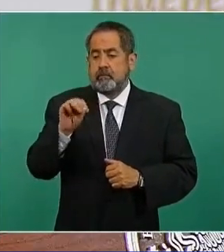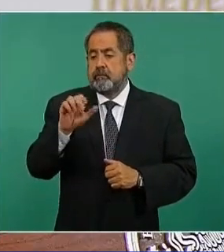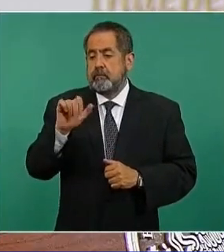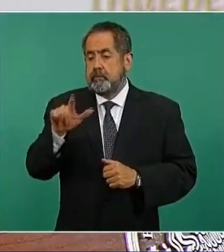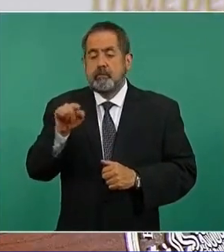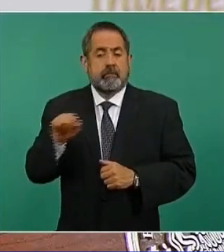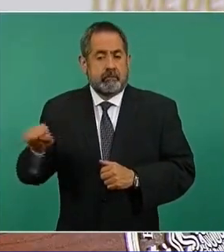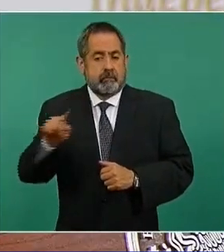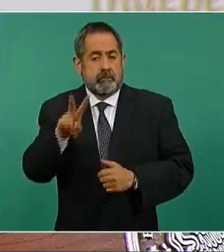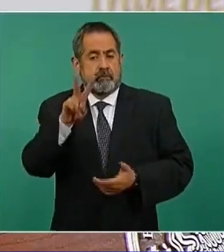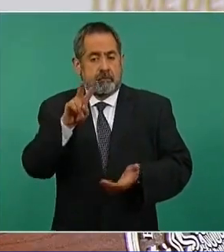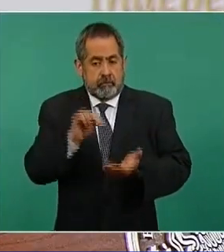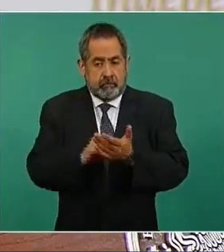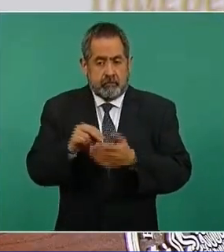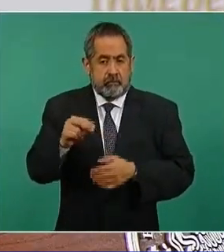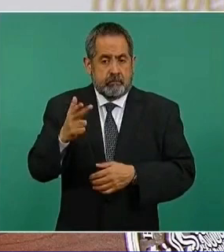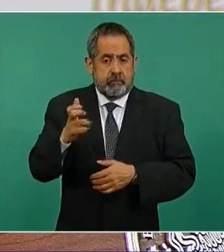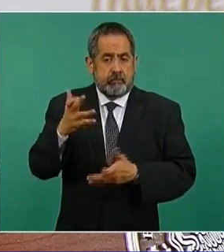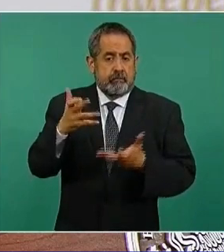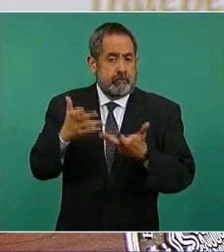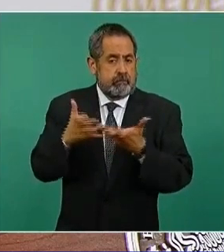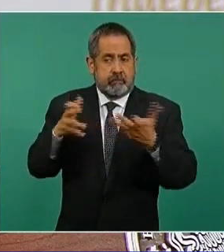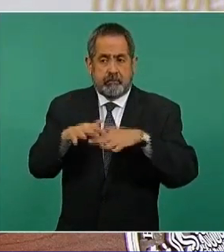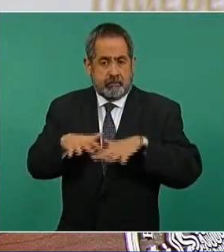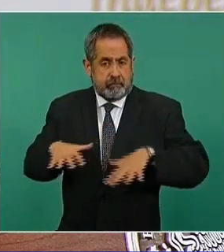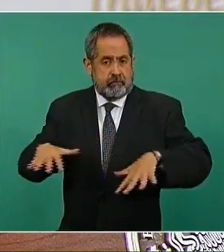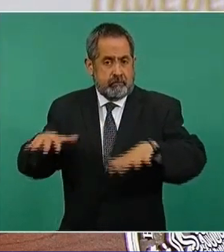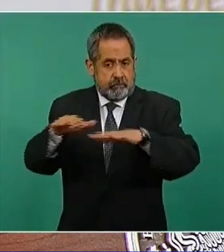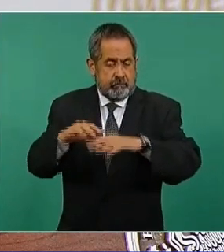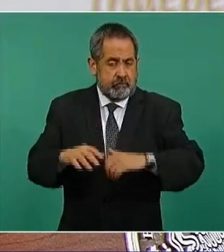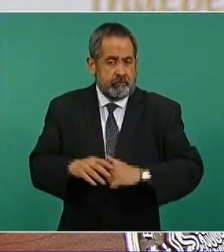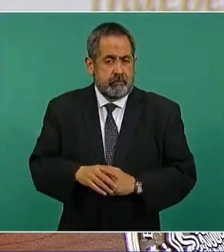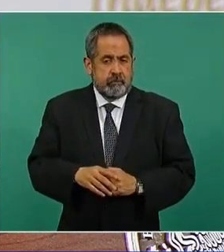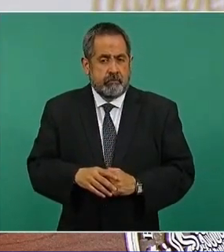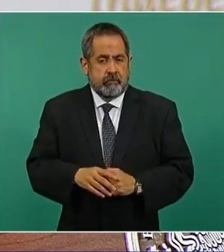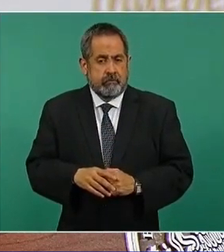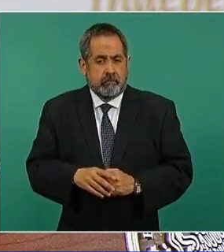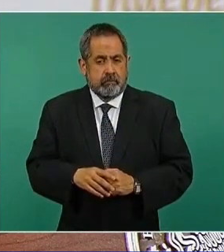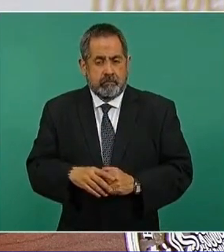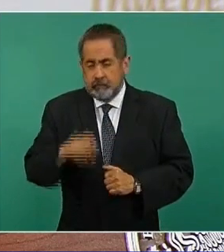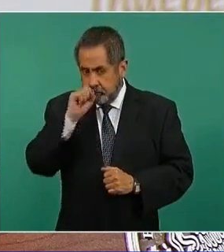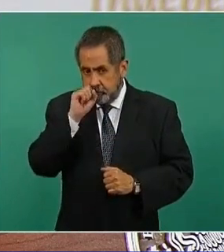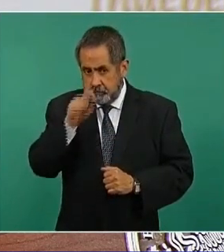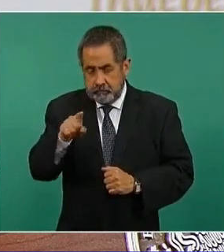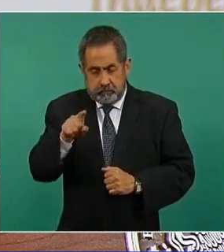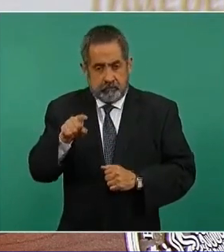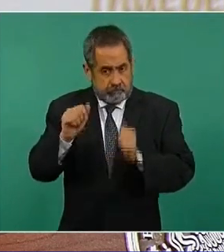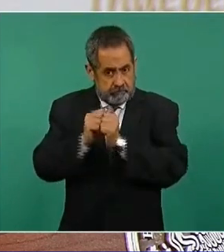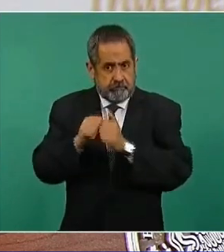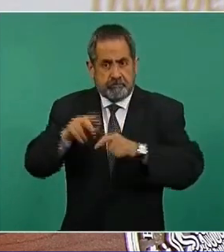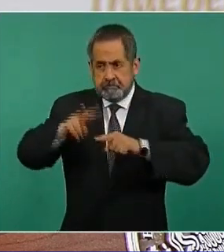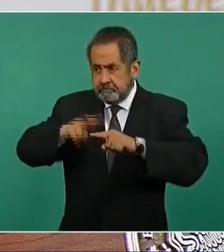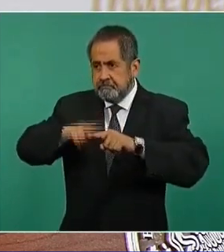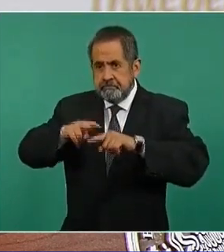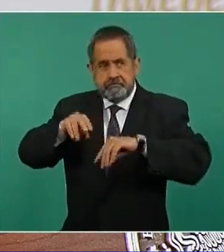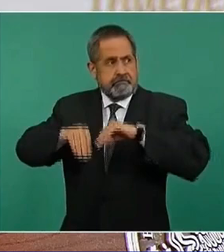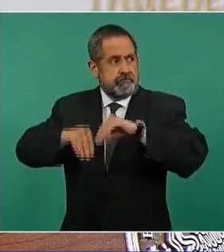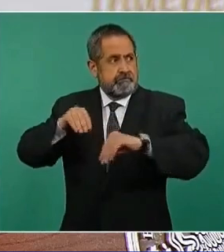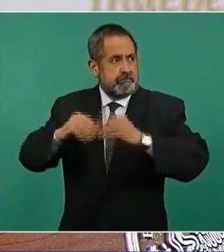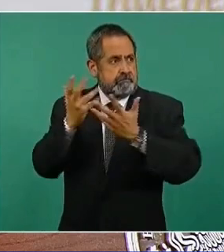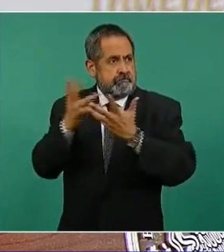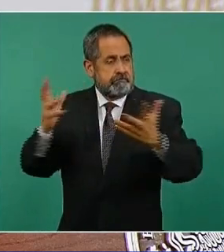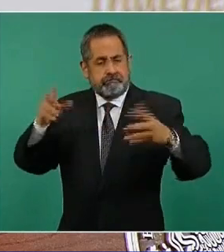2.000 hectáreas. también de parque,